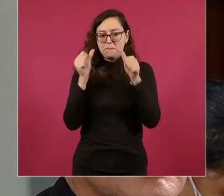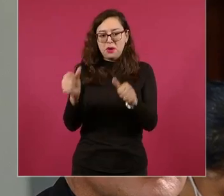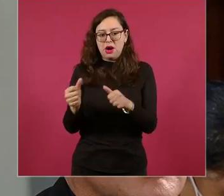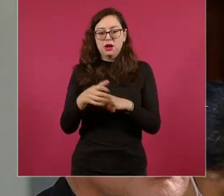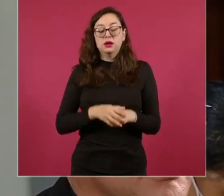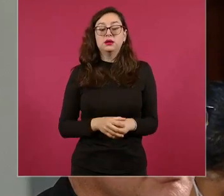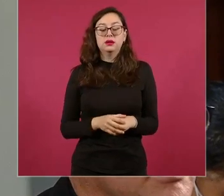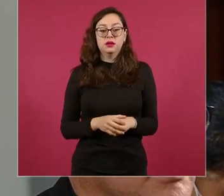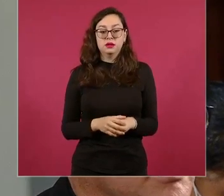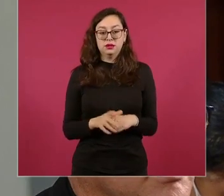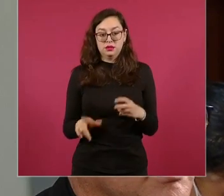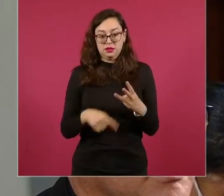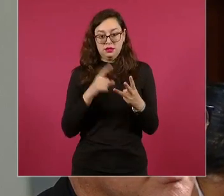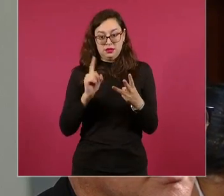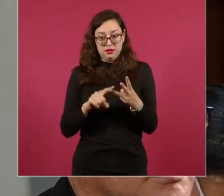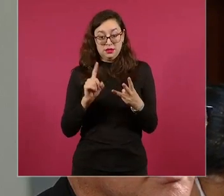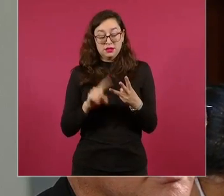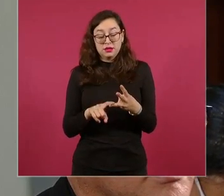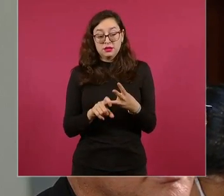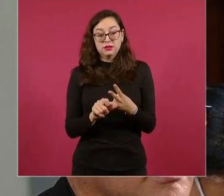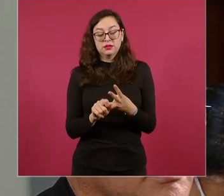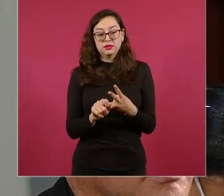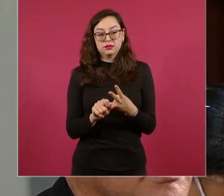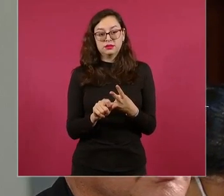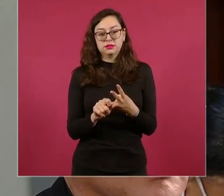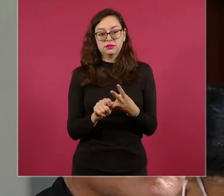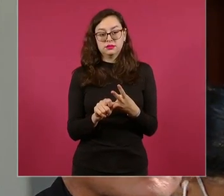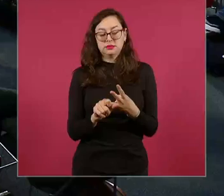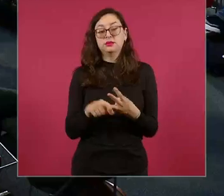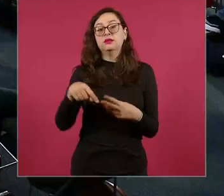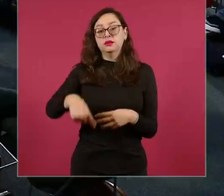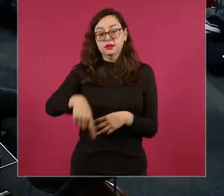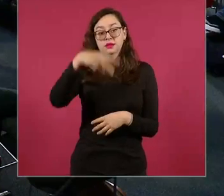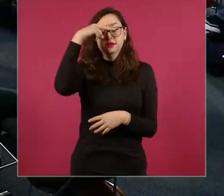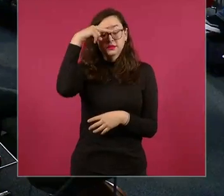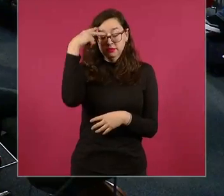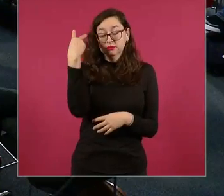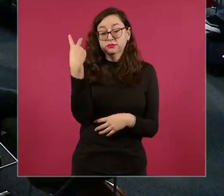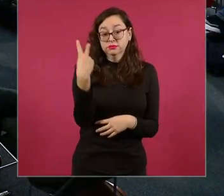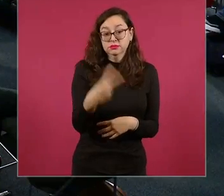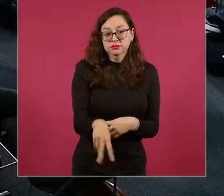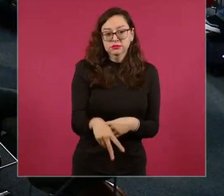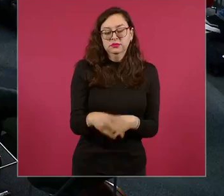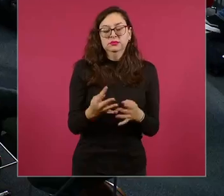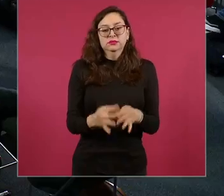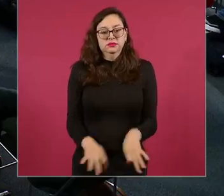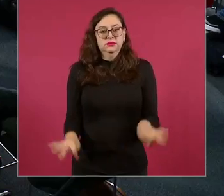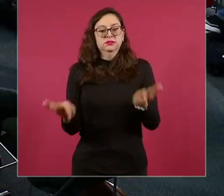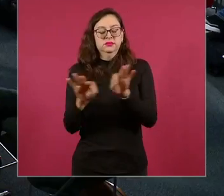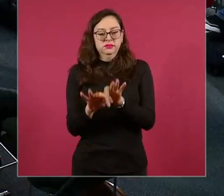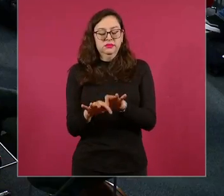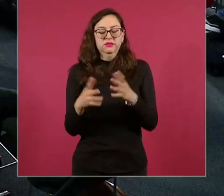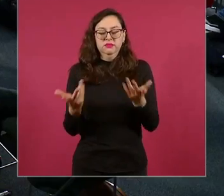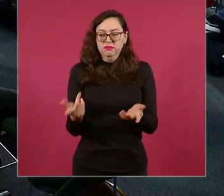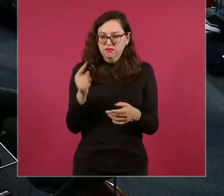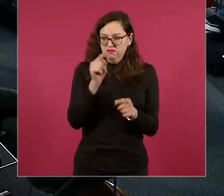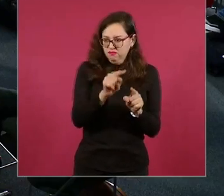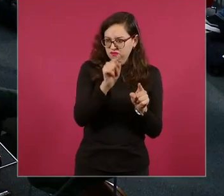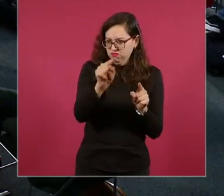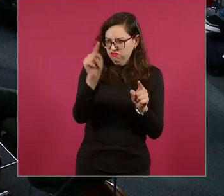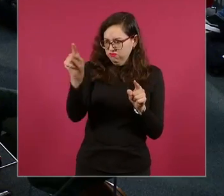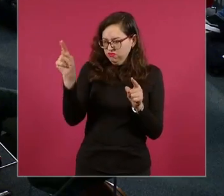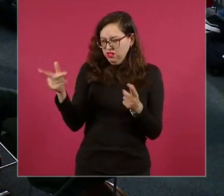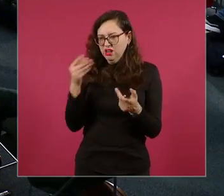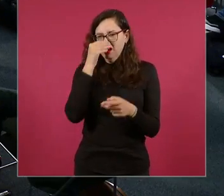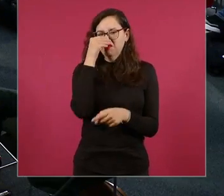y por otro lado es muy importante que en México presidente se erradique la fabricación de delitos o